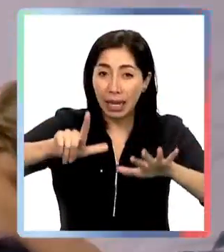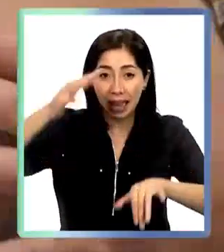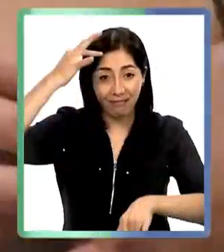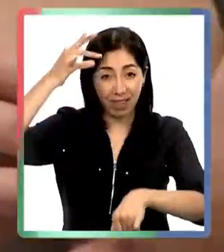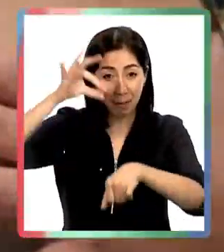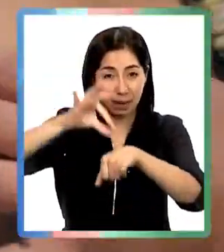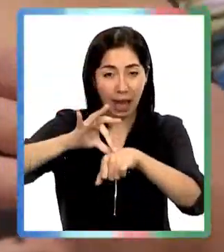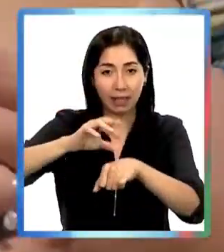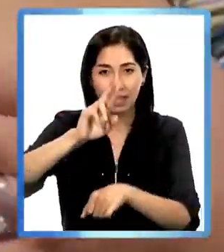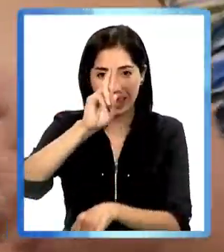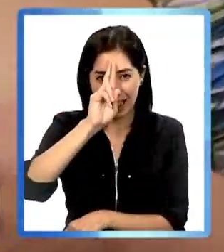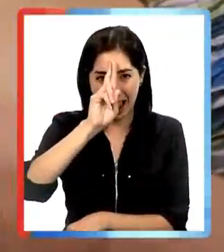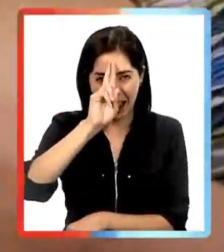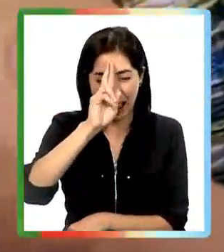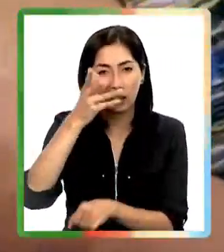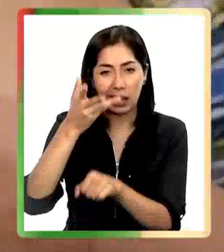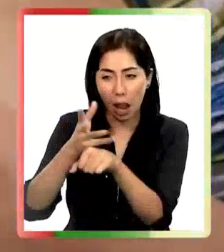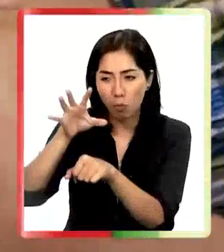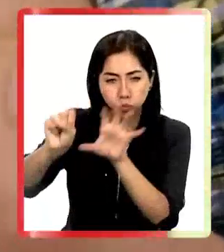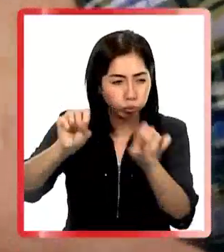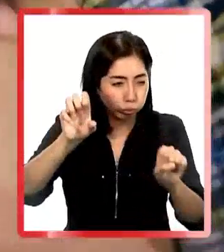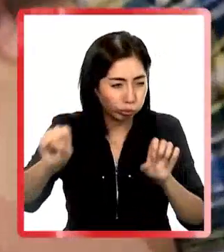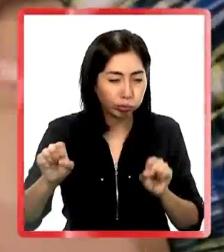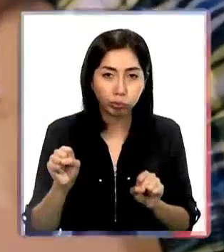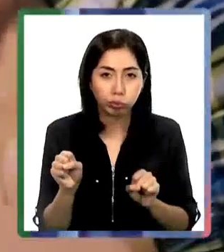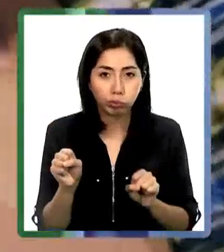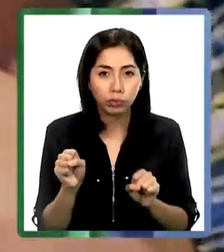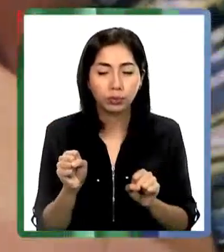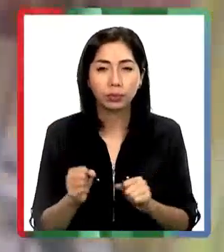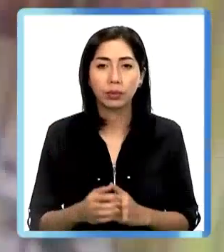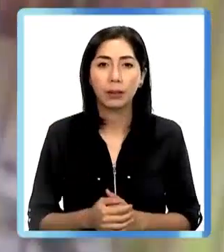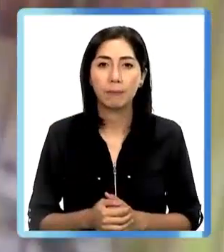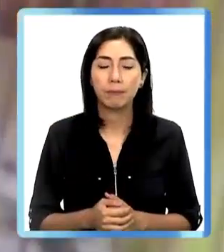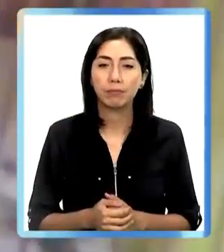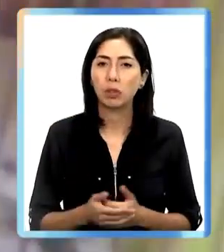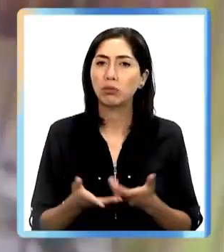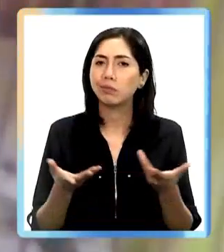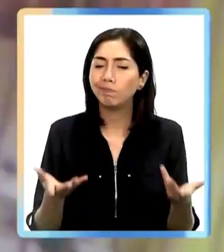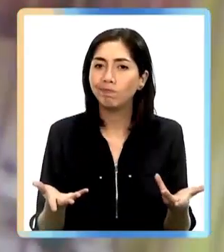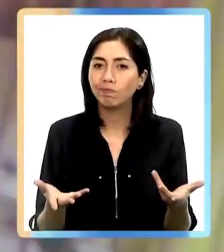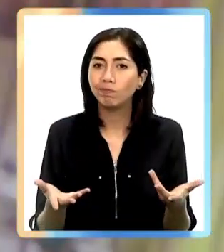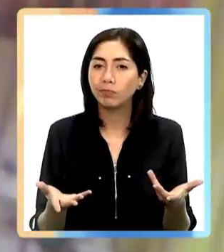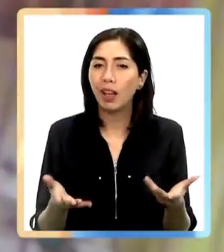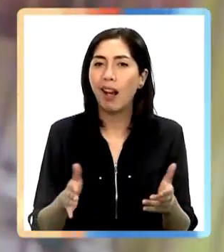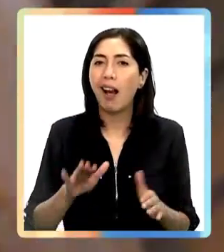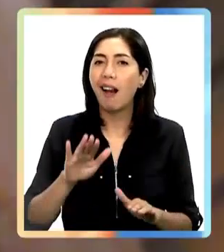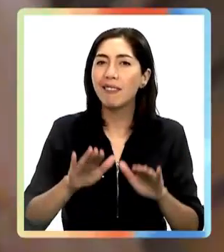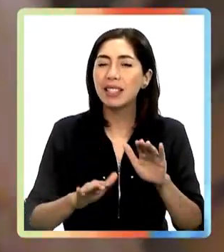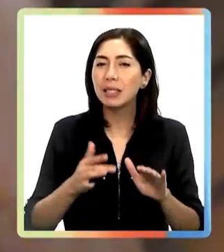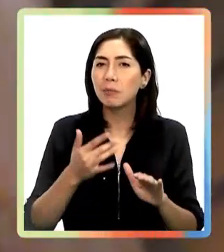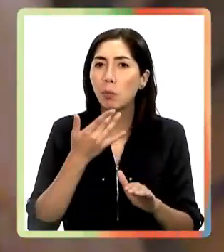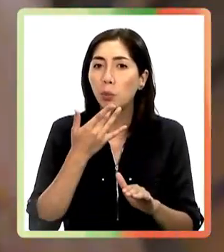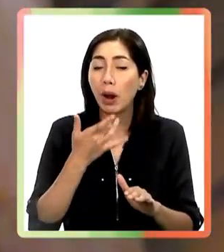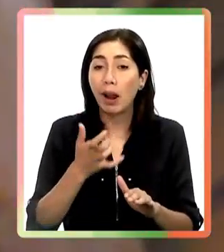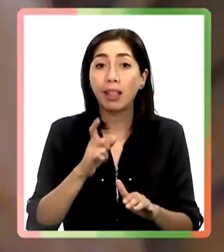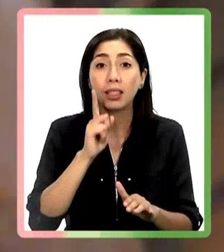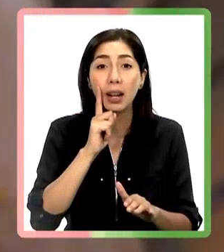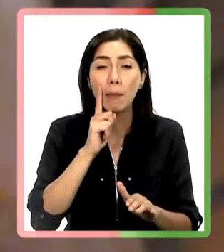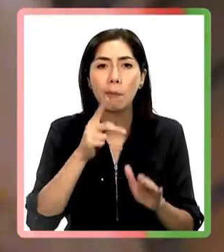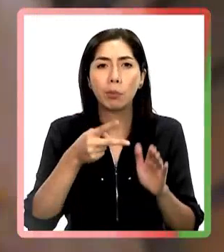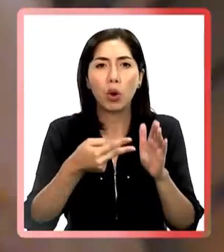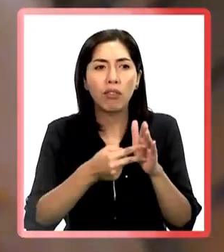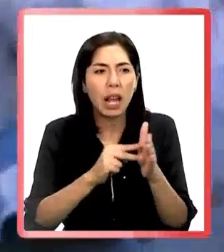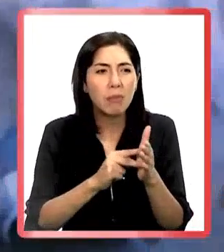enfermedades poco frecuentes que se han detectado y que está asociado muchas veces a dificultades impresionantes en materia